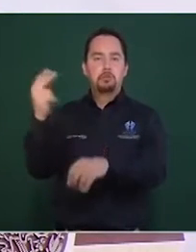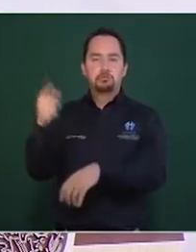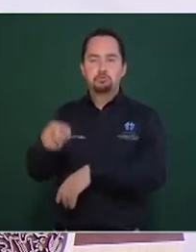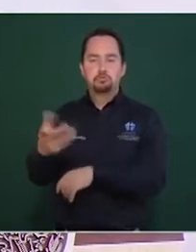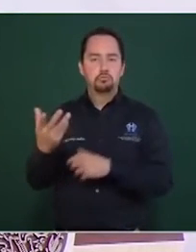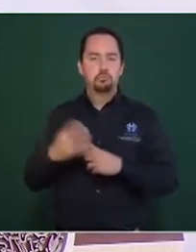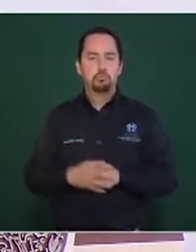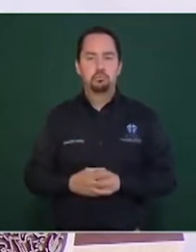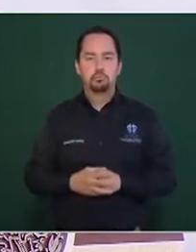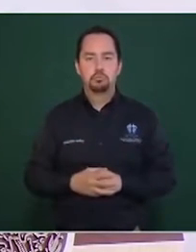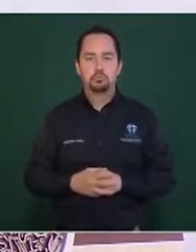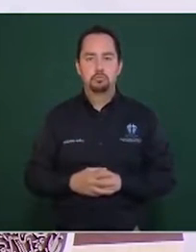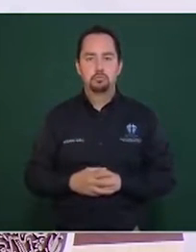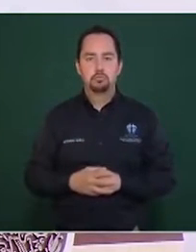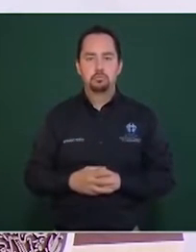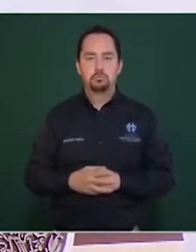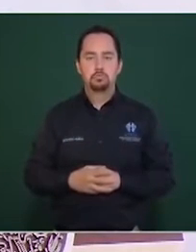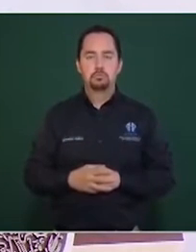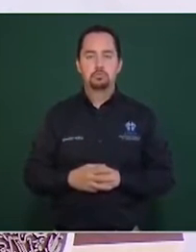que no